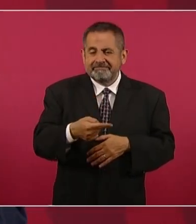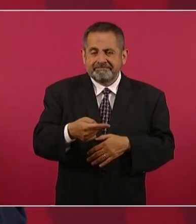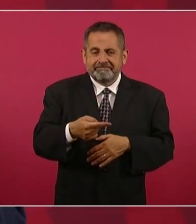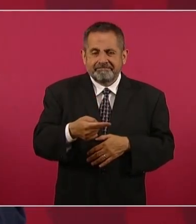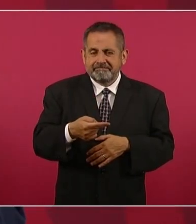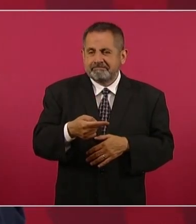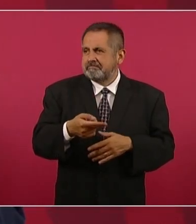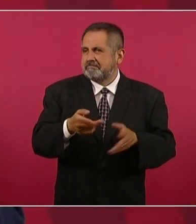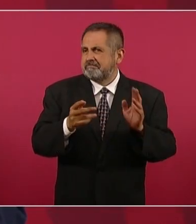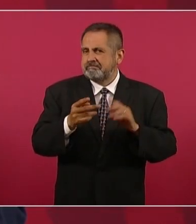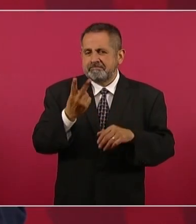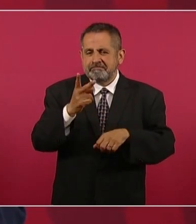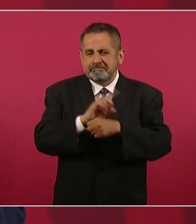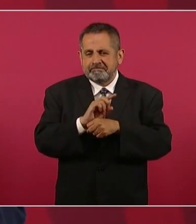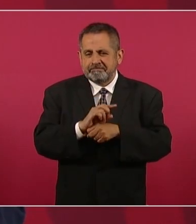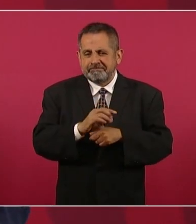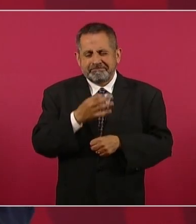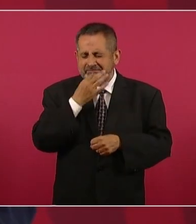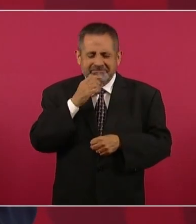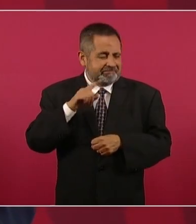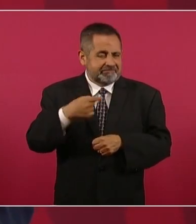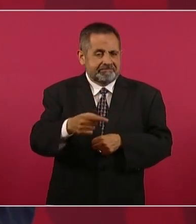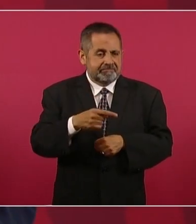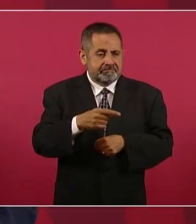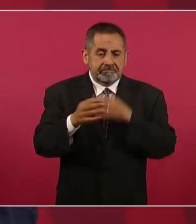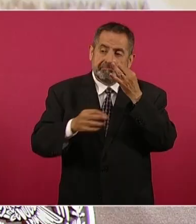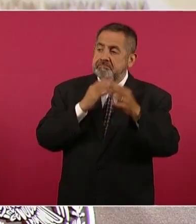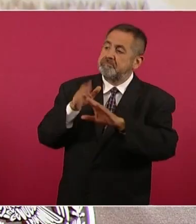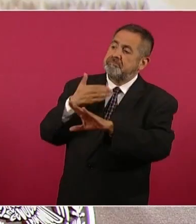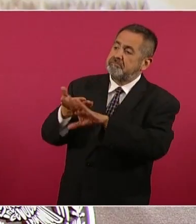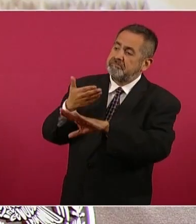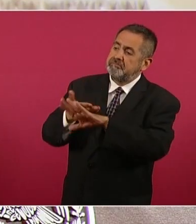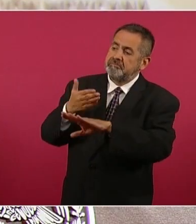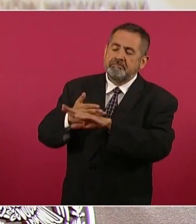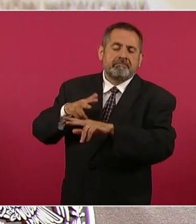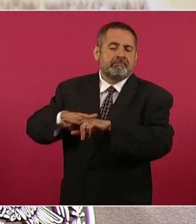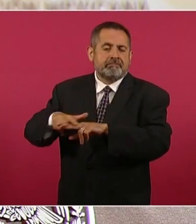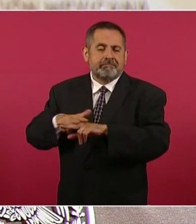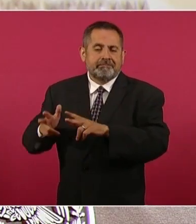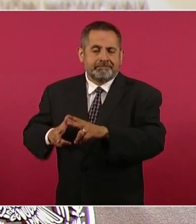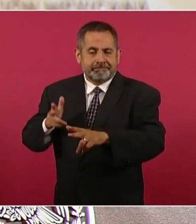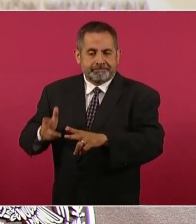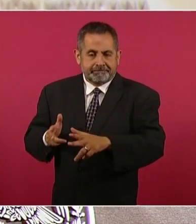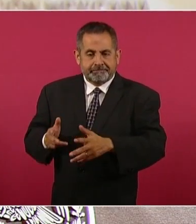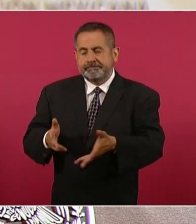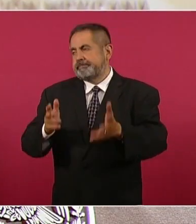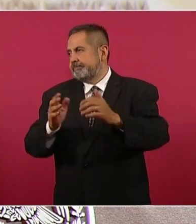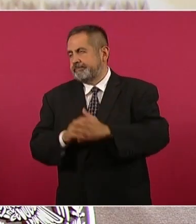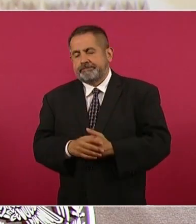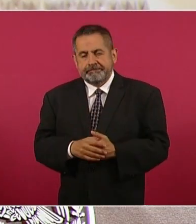y como a los dos días o tres empezó la campaña del Tren Maya.